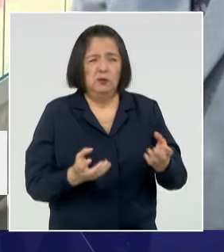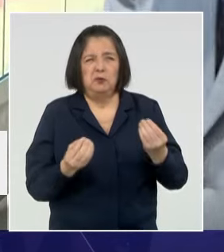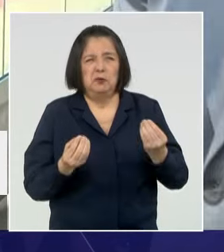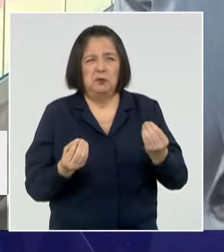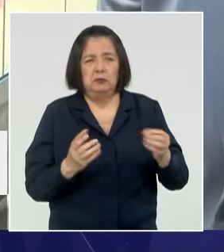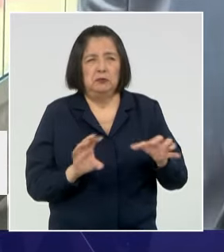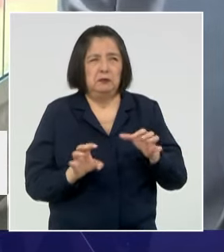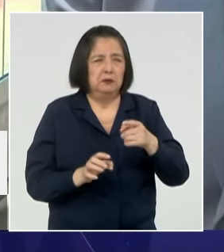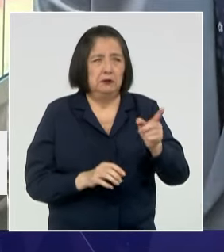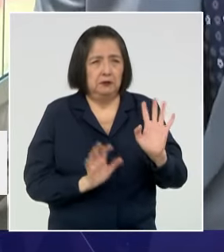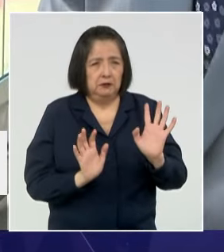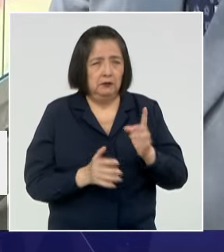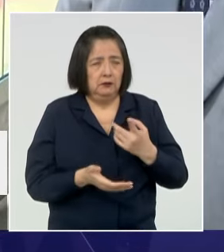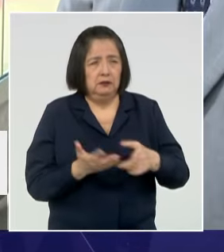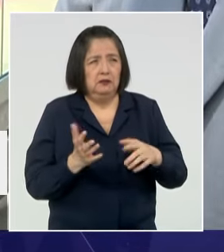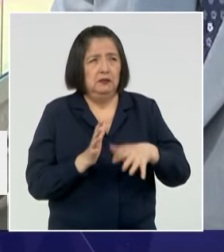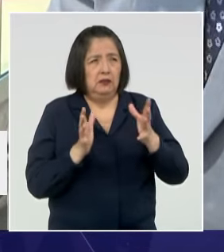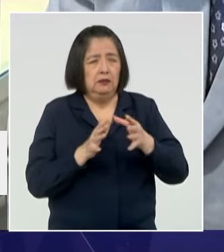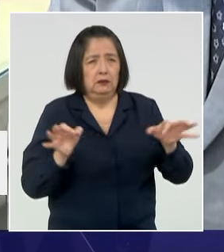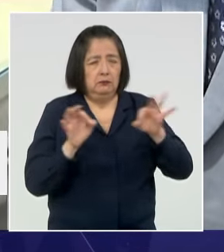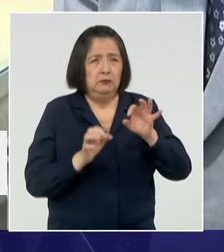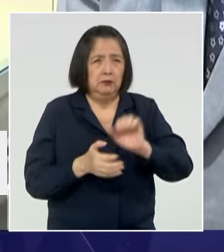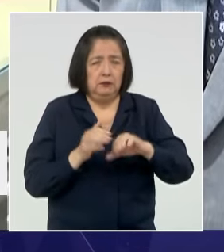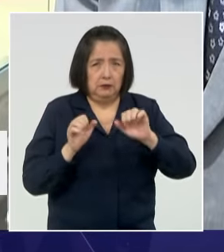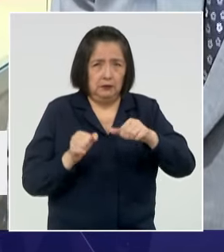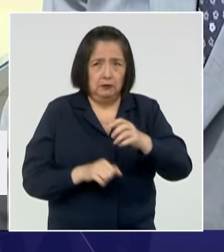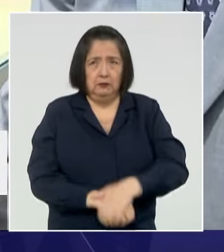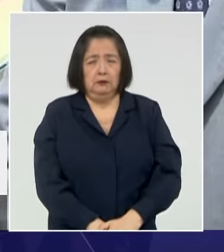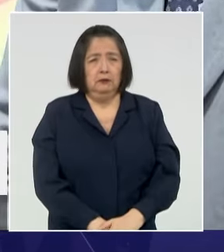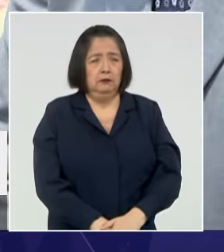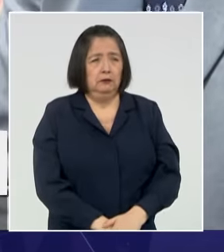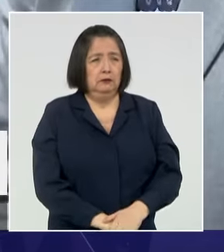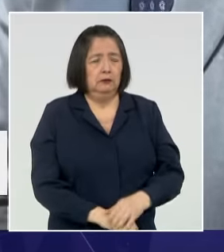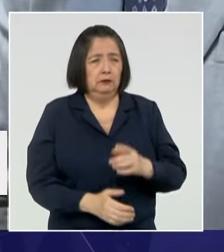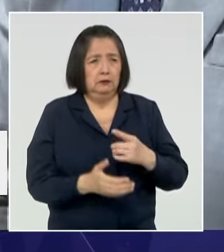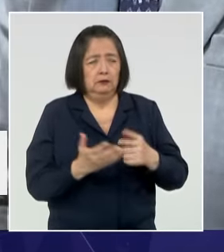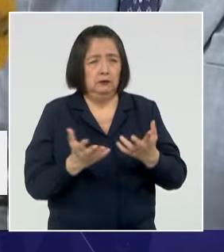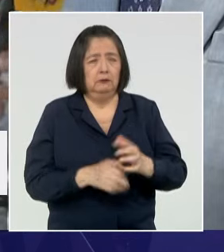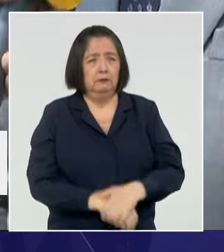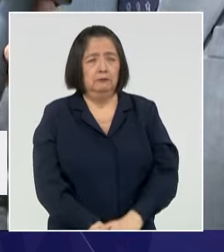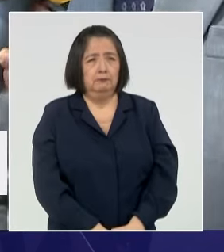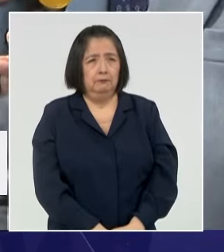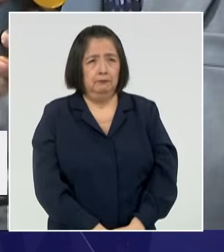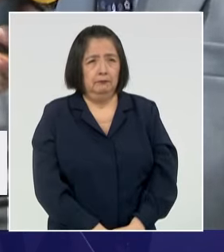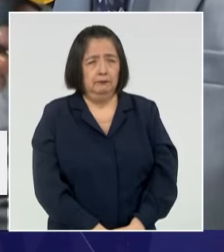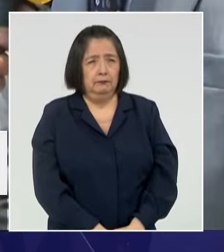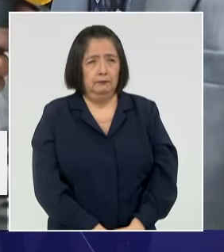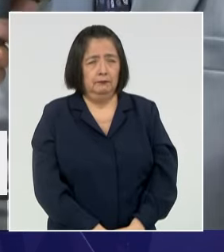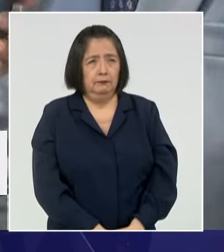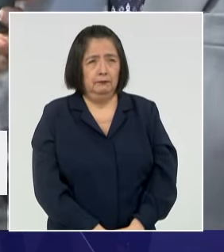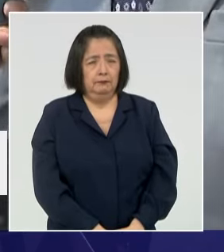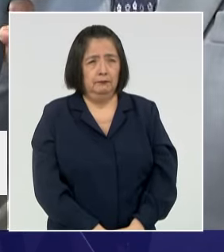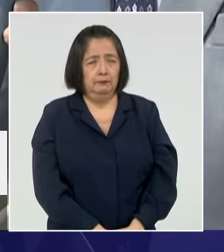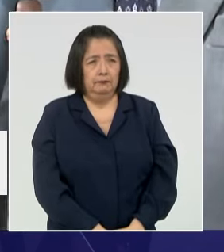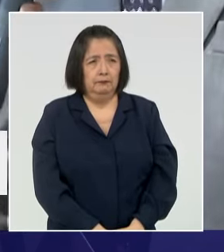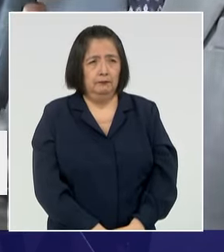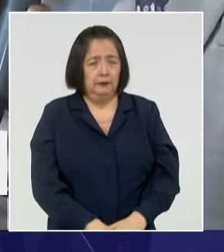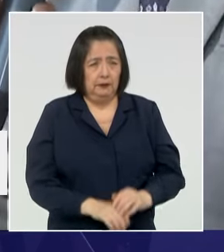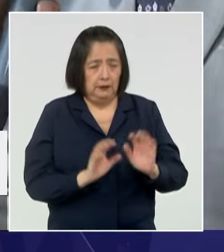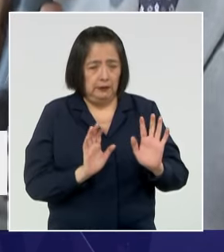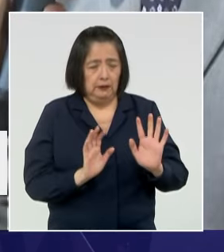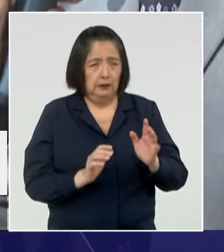este tema? ¿Y qué tan importante ha sido conservar la infraestructura en el Perú? Fer, el impacto país, sí, justo a ver,